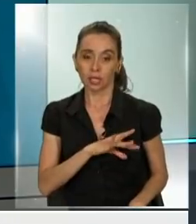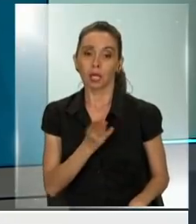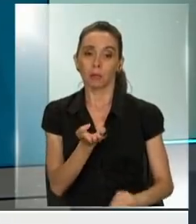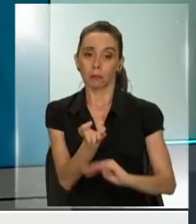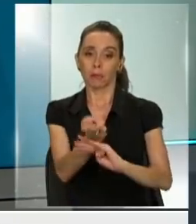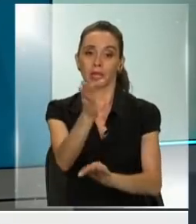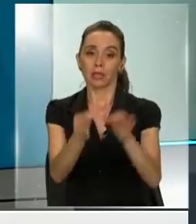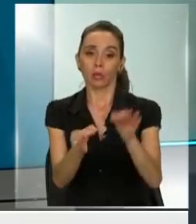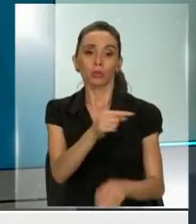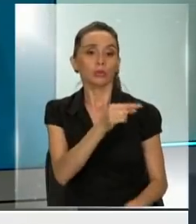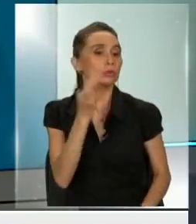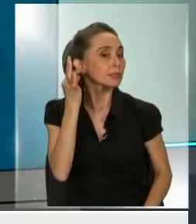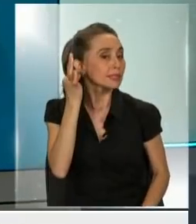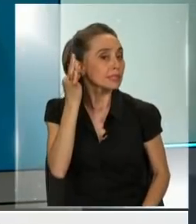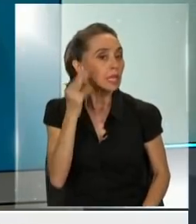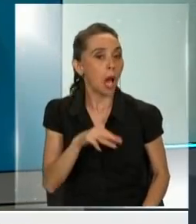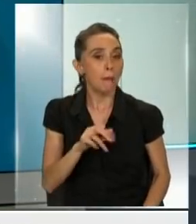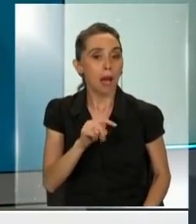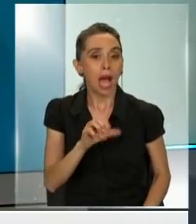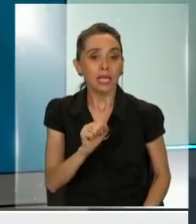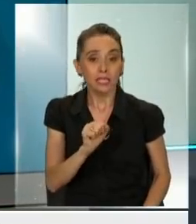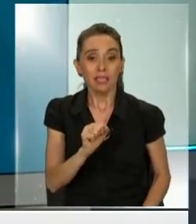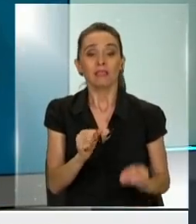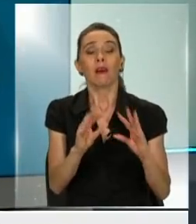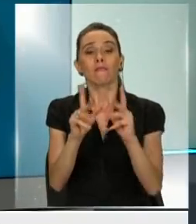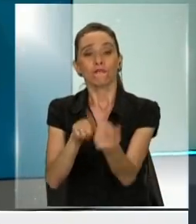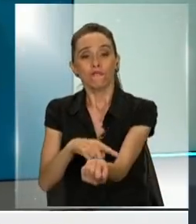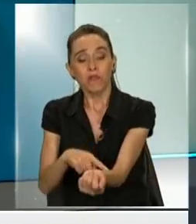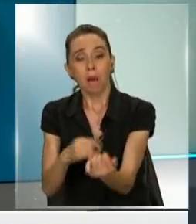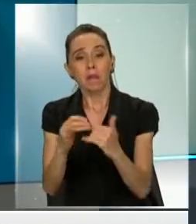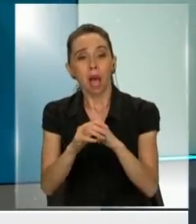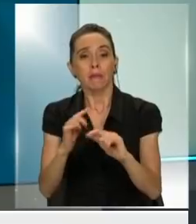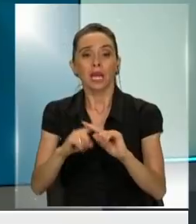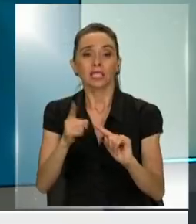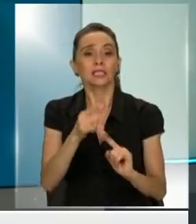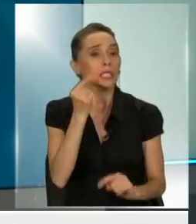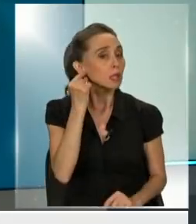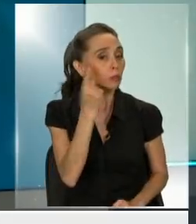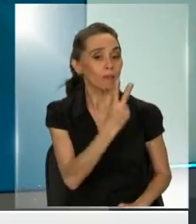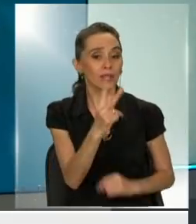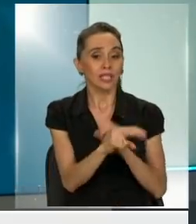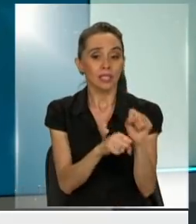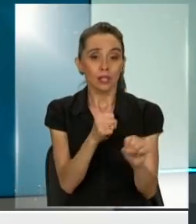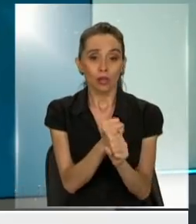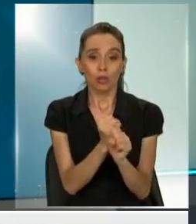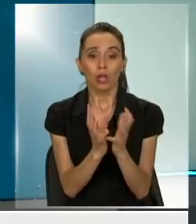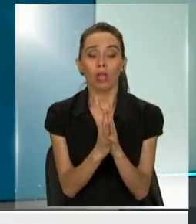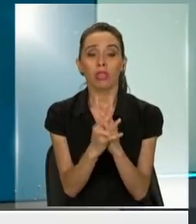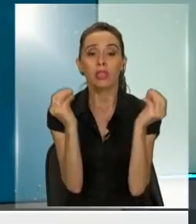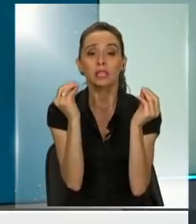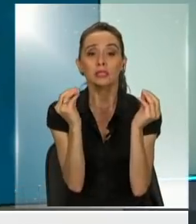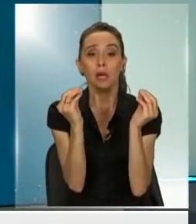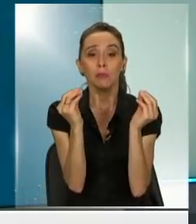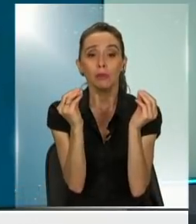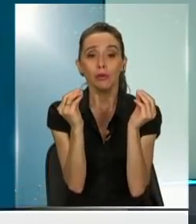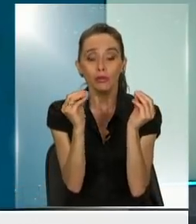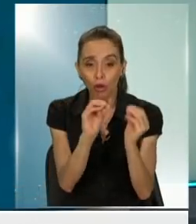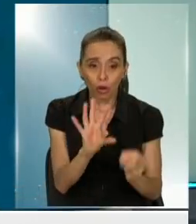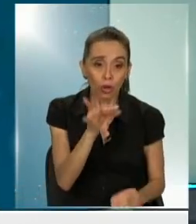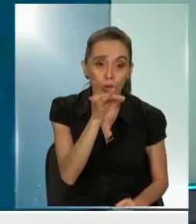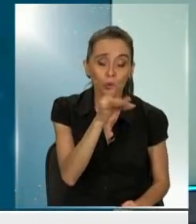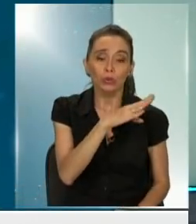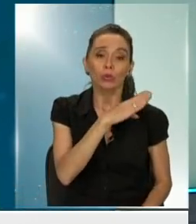Justicia para Marita es lo que la familia, amigos y vecinos exigen para la joven de 22 años que estaba desaparecida y fue